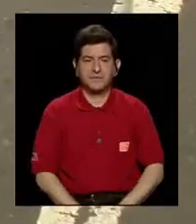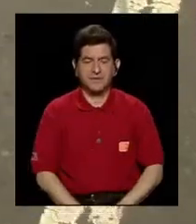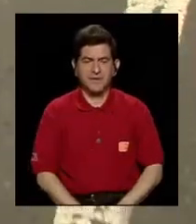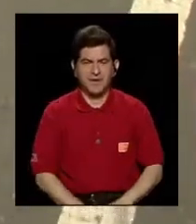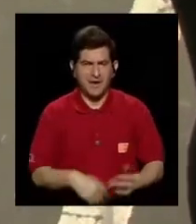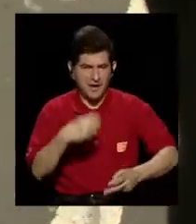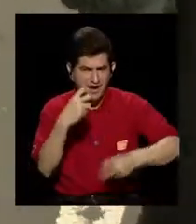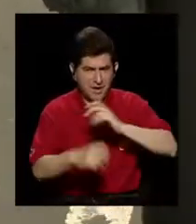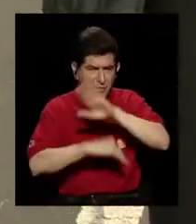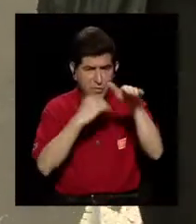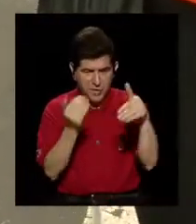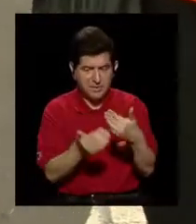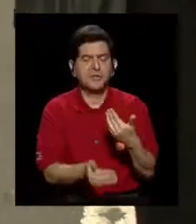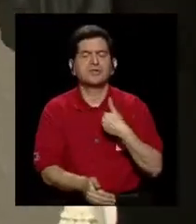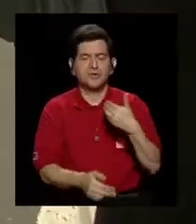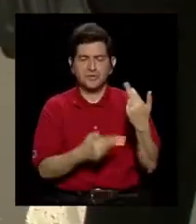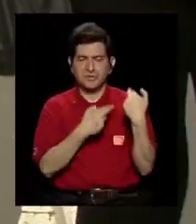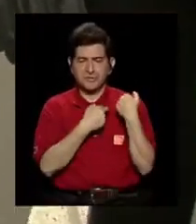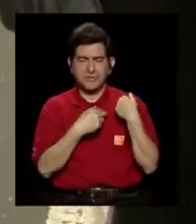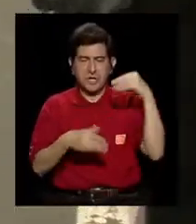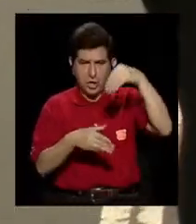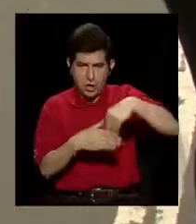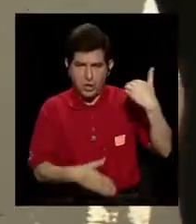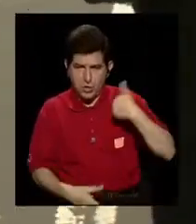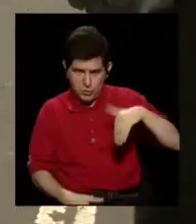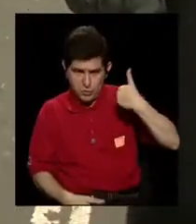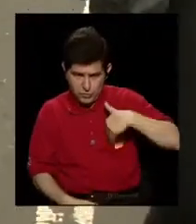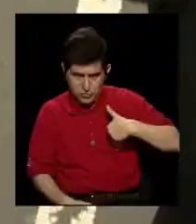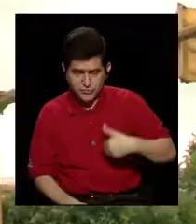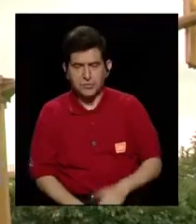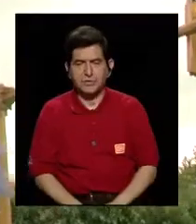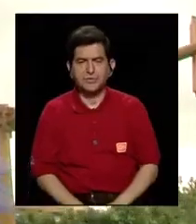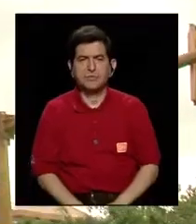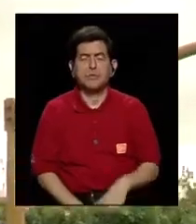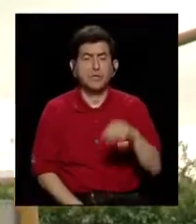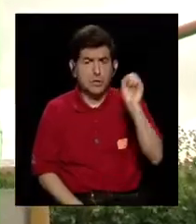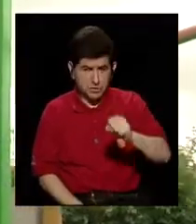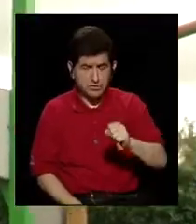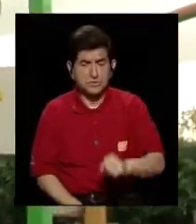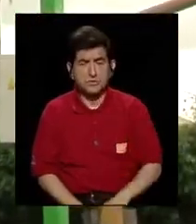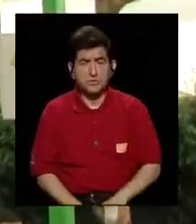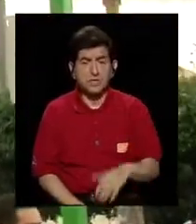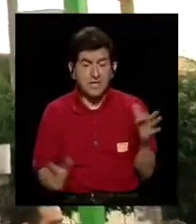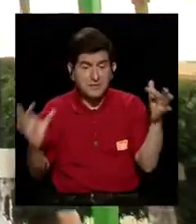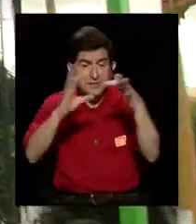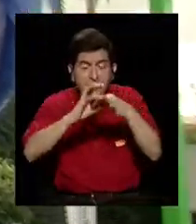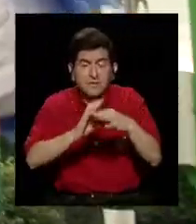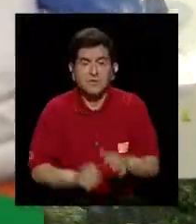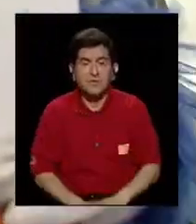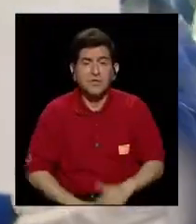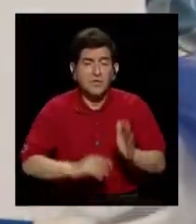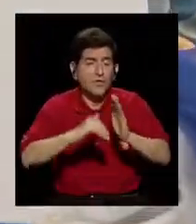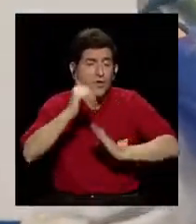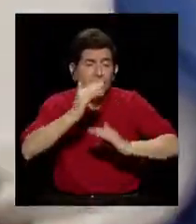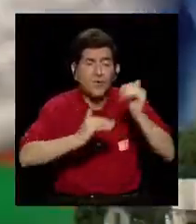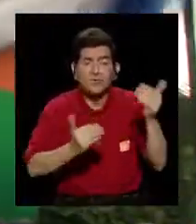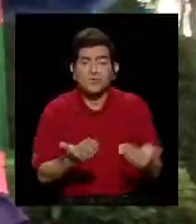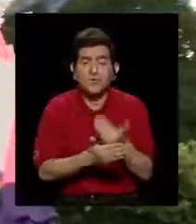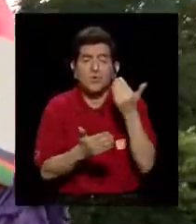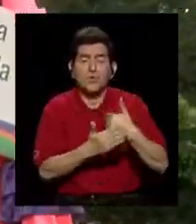problema de todos, todos y incluidos los hombres. Perfectamente, sí, todo, porque están las causas. O sea, construir